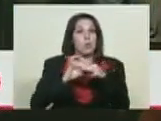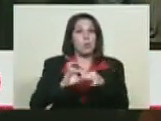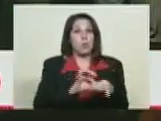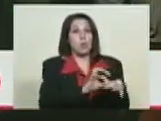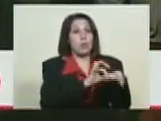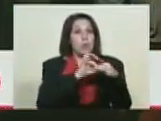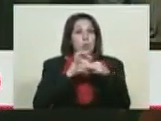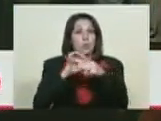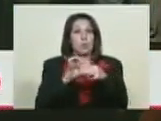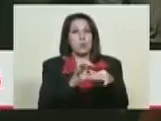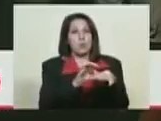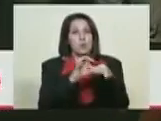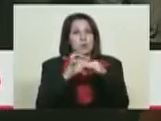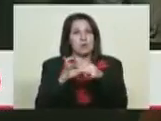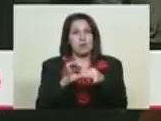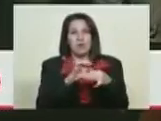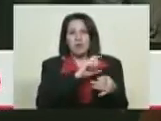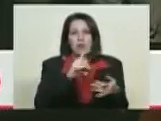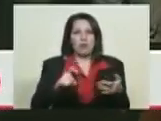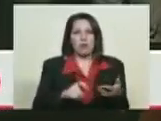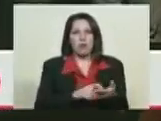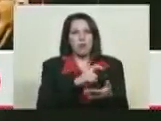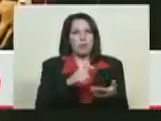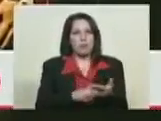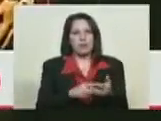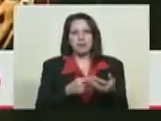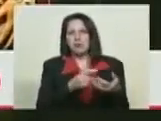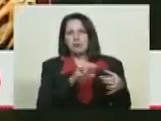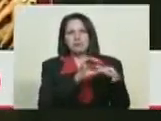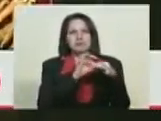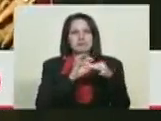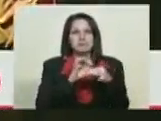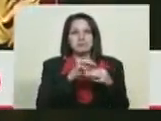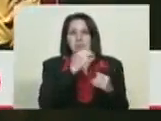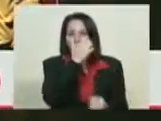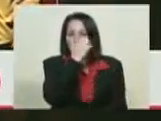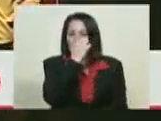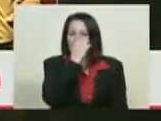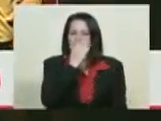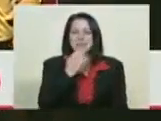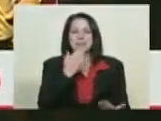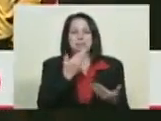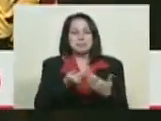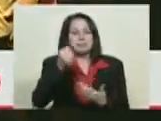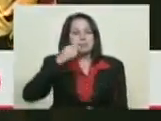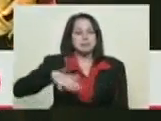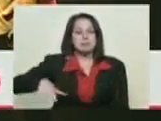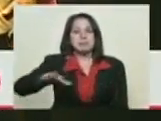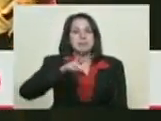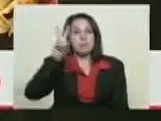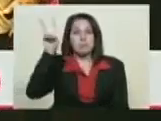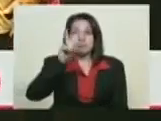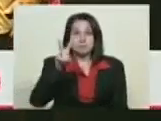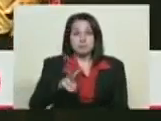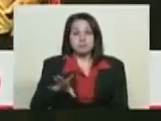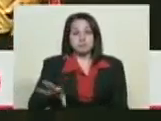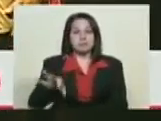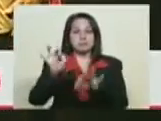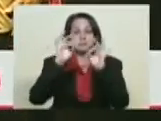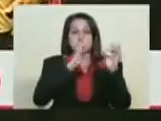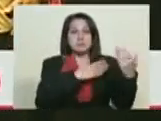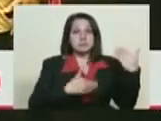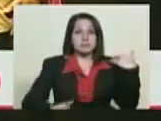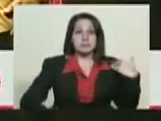pero total y absolutamente blindada. Y además le pidió al pueblo de Venezuela que eligiera presidente a Nicolás